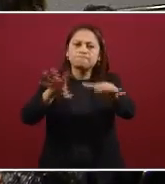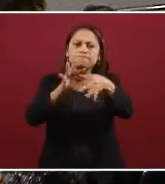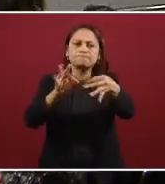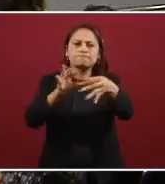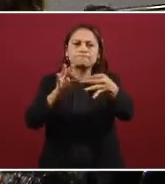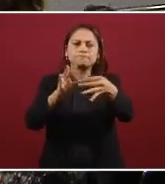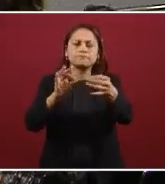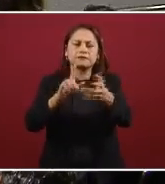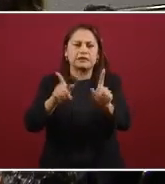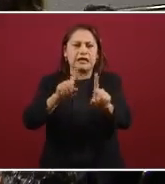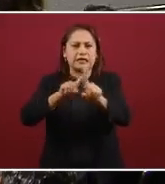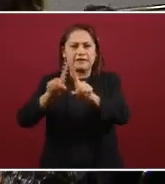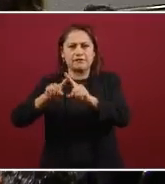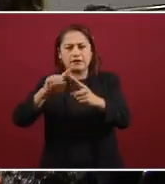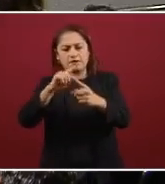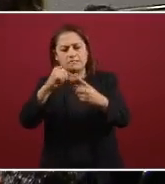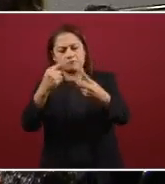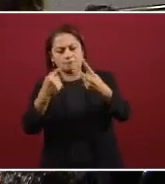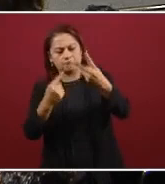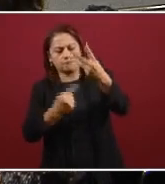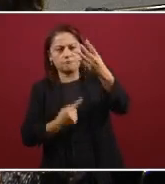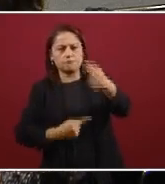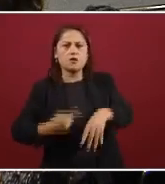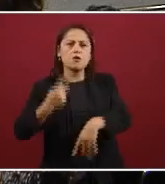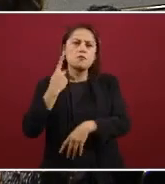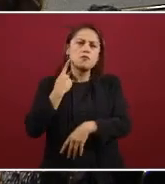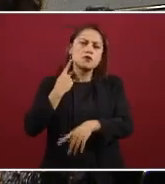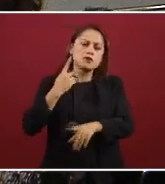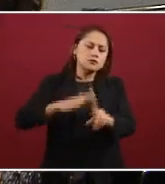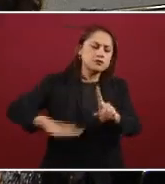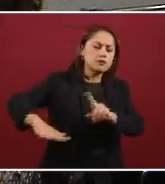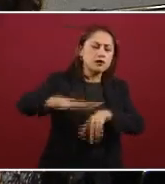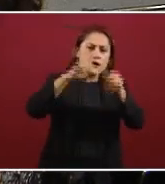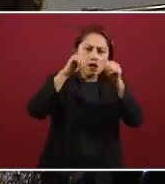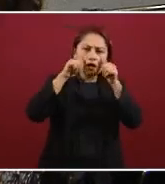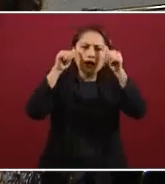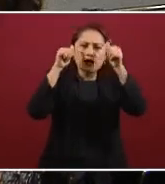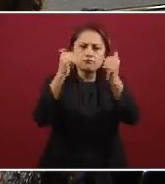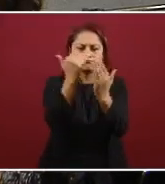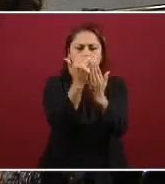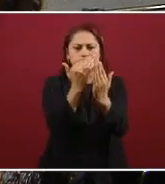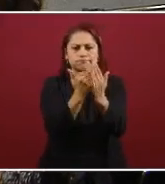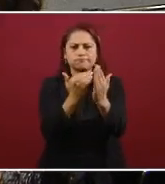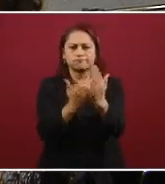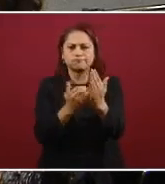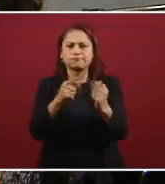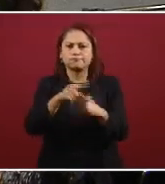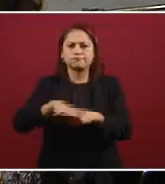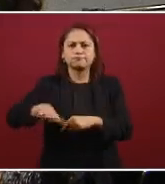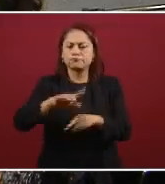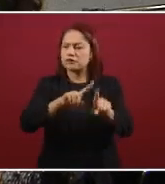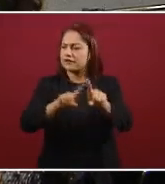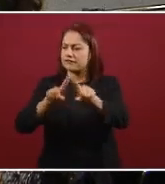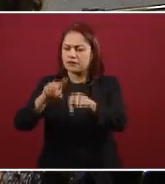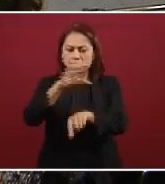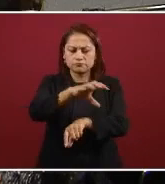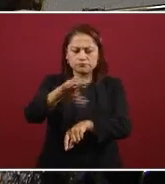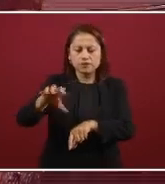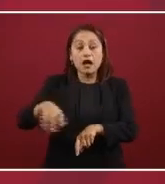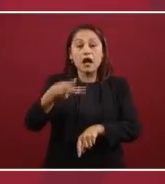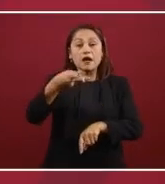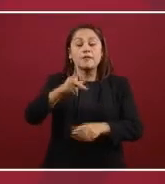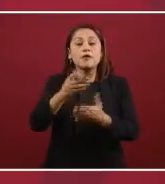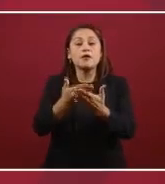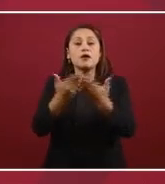de política pública que tenemos en los distintos sectores, pero en el campo de salud, las distintas campañas de salud